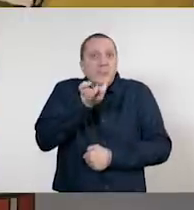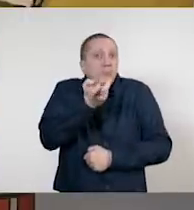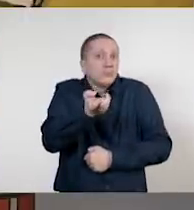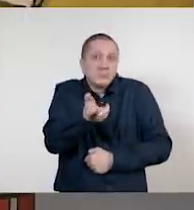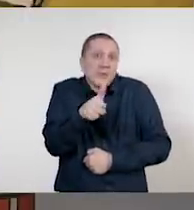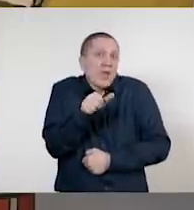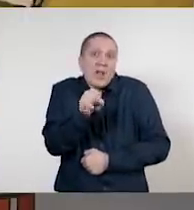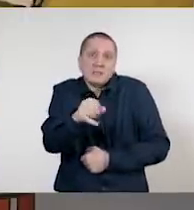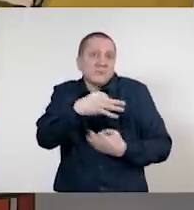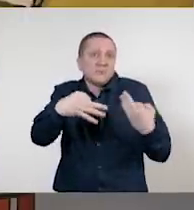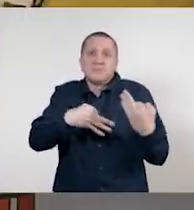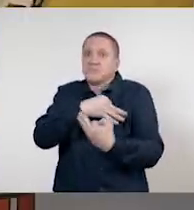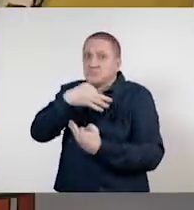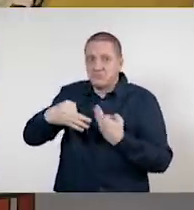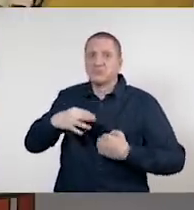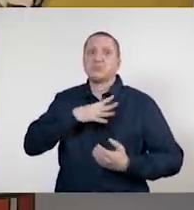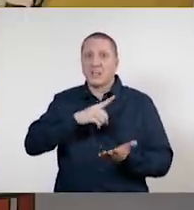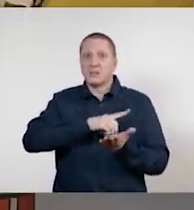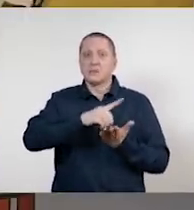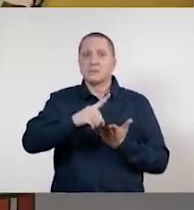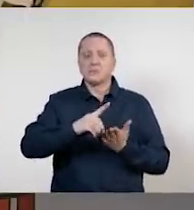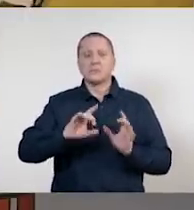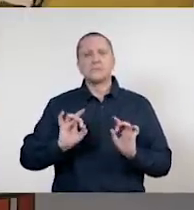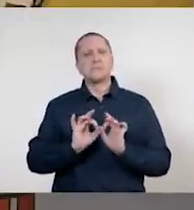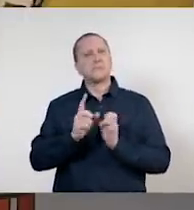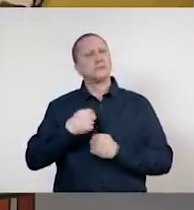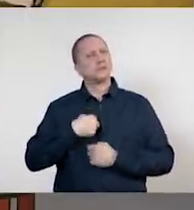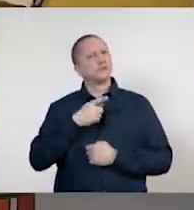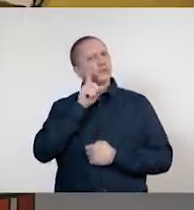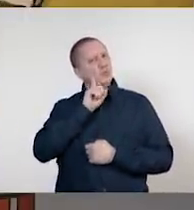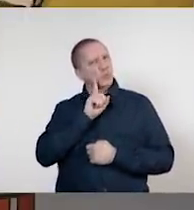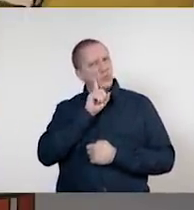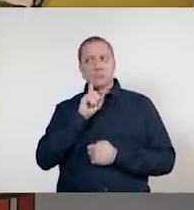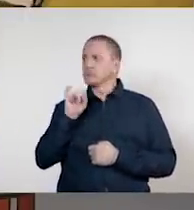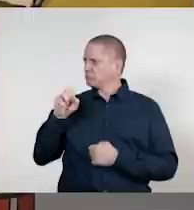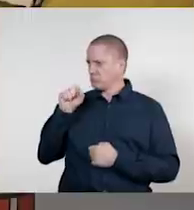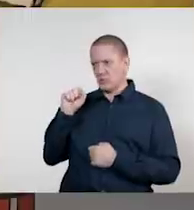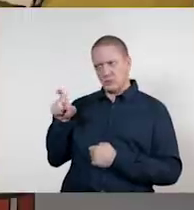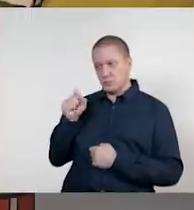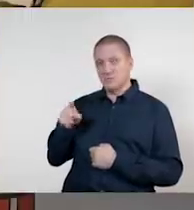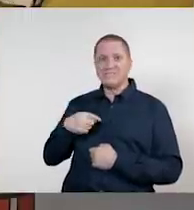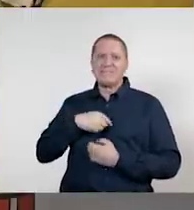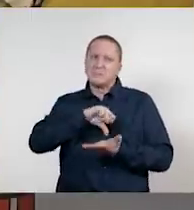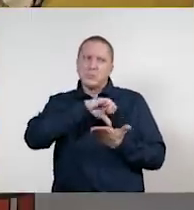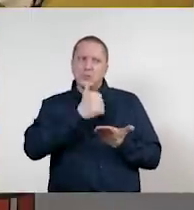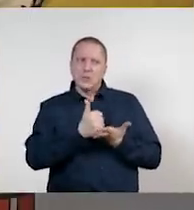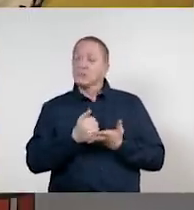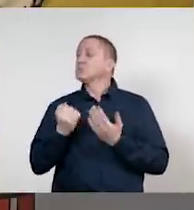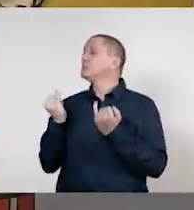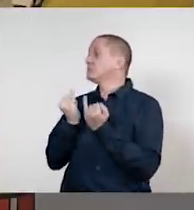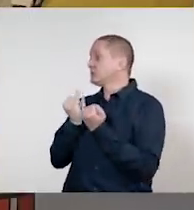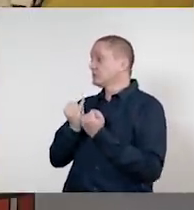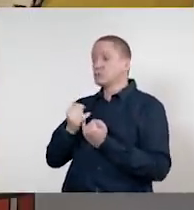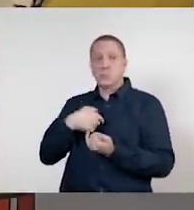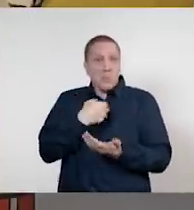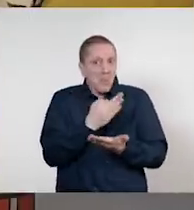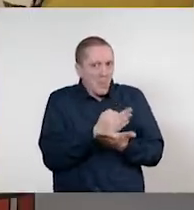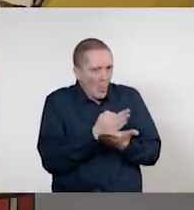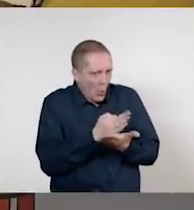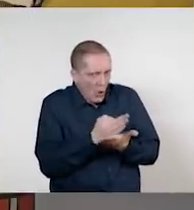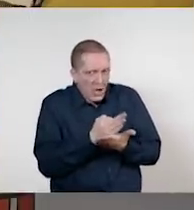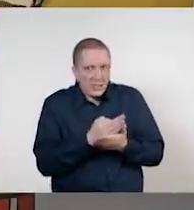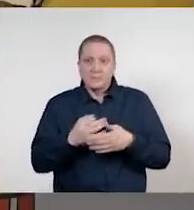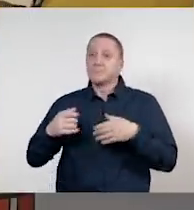hecho, todas tenemos derechos humanos. ¿Y si soy mujer? Sí, claro, también. ¿Y si soy bajita? Sí, también. ¿Y si soy